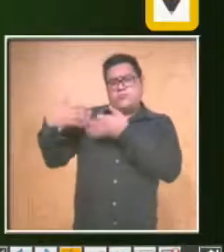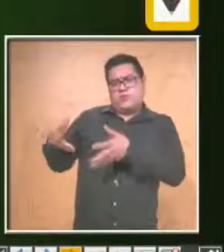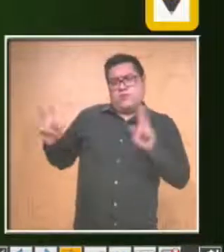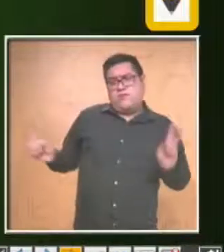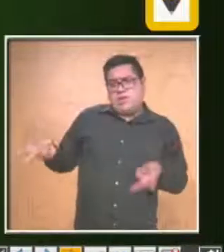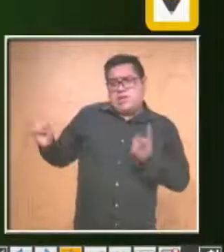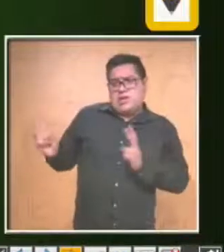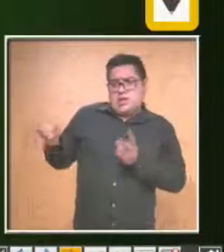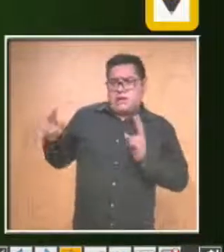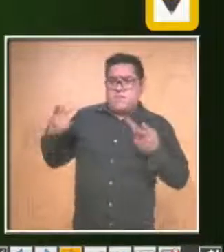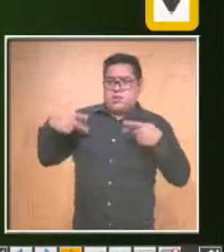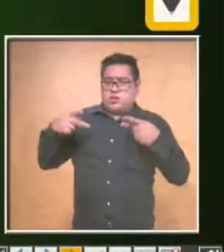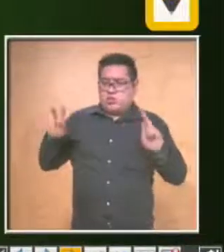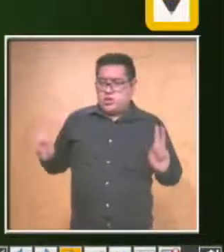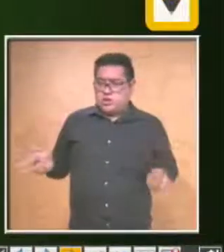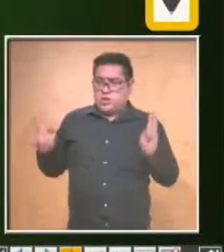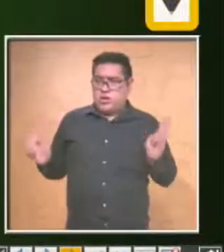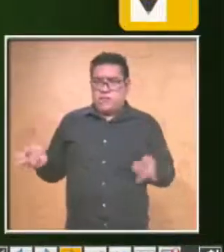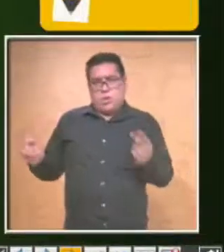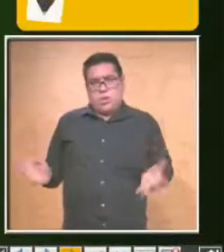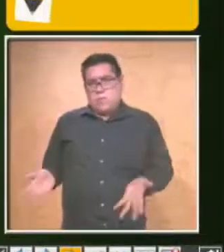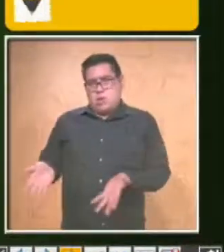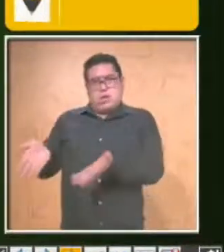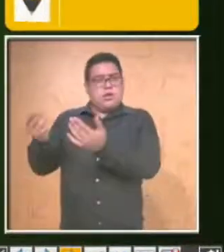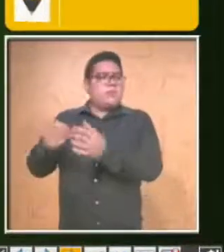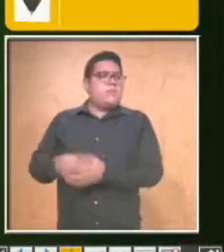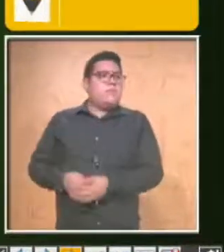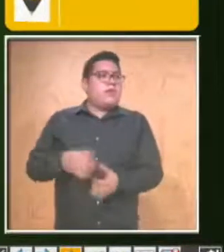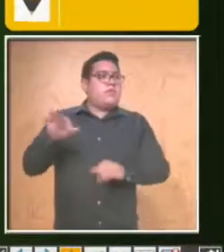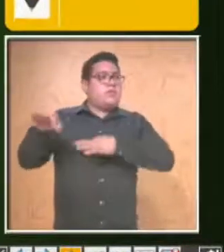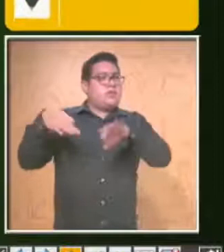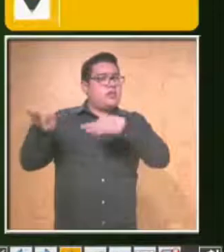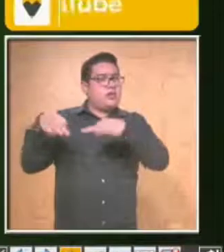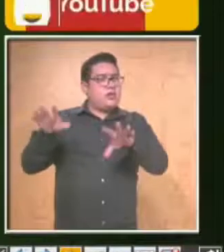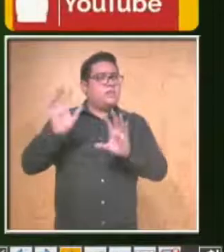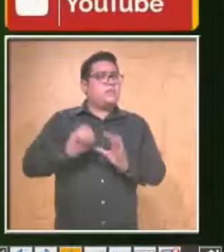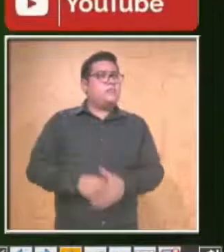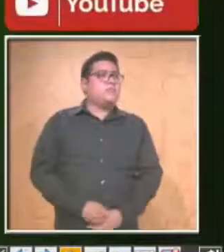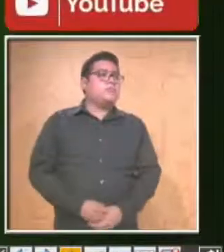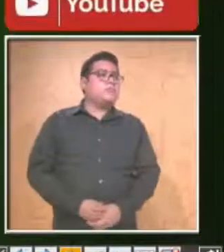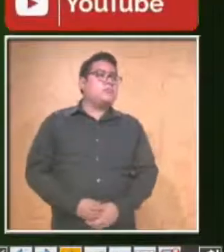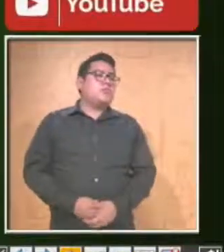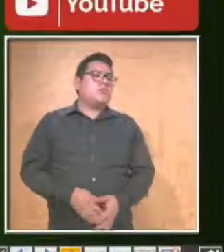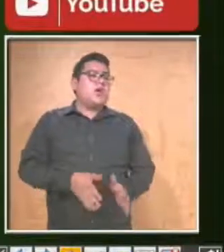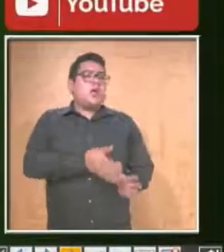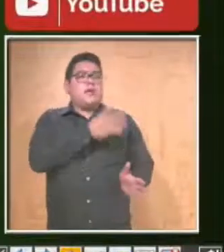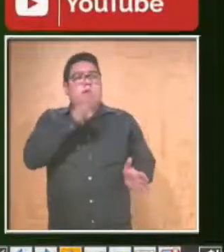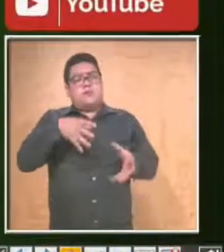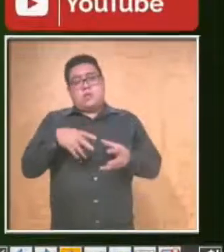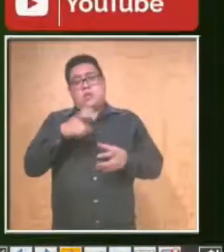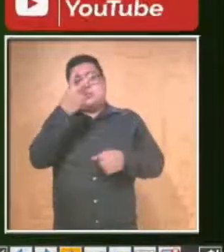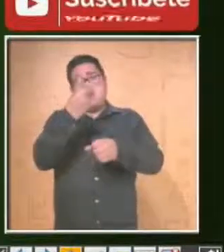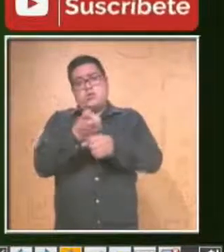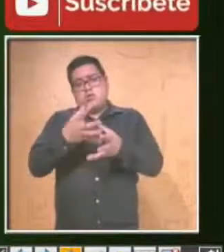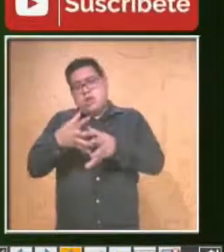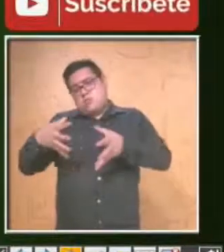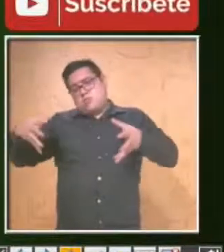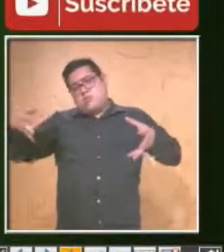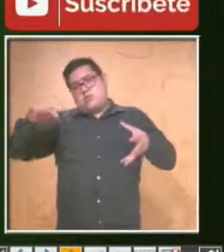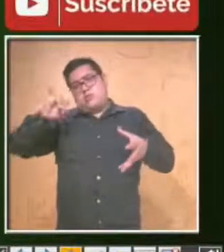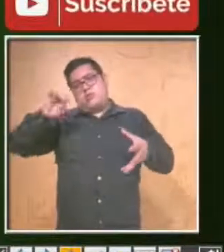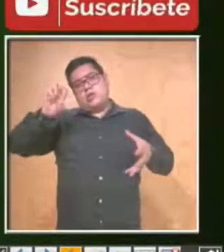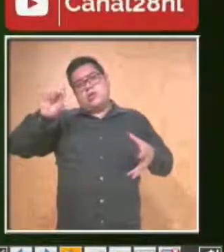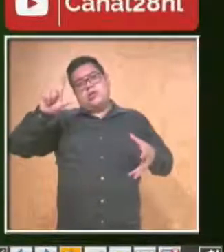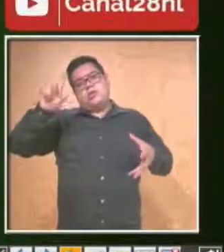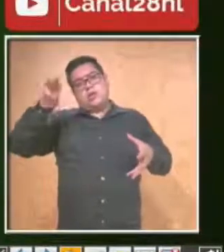otras áreas geográficas, principalmente en América. Te decía de la segunda expansión del Islam también, ves en colores